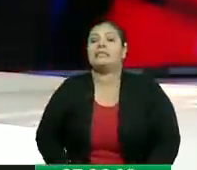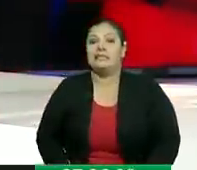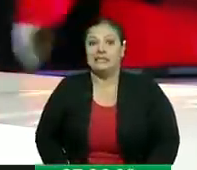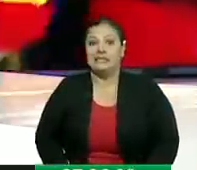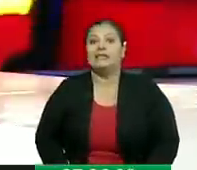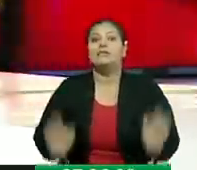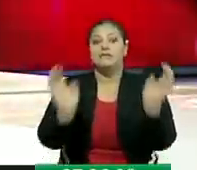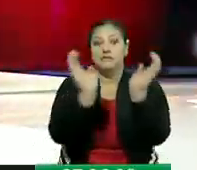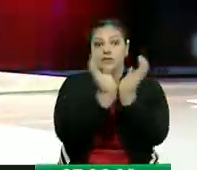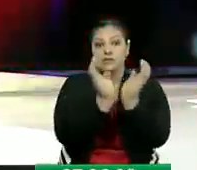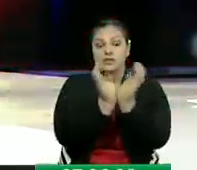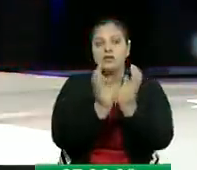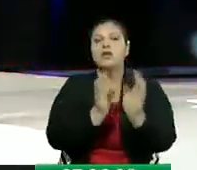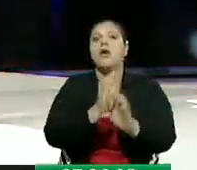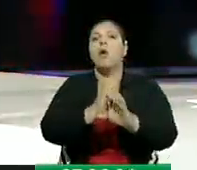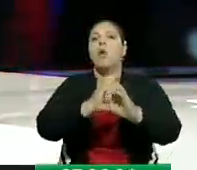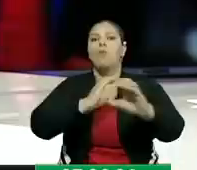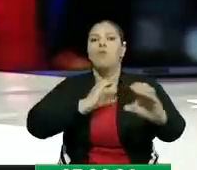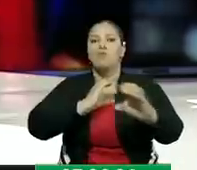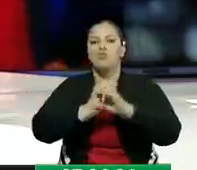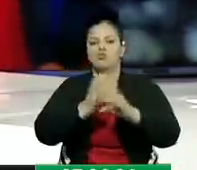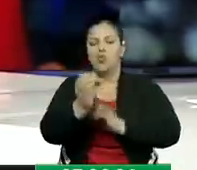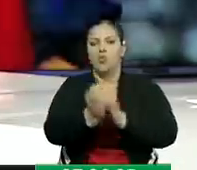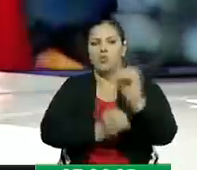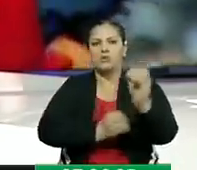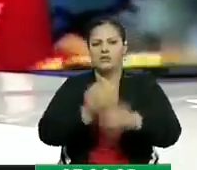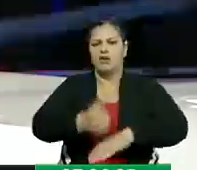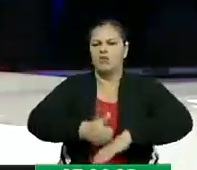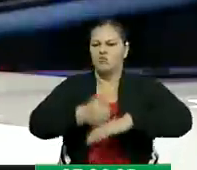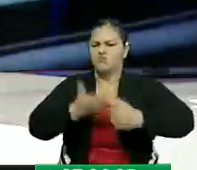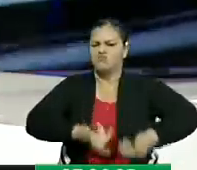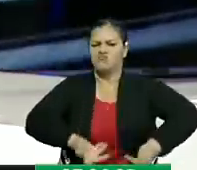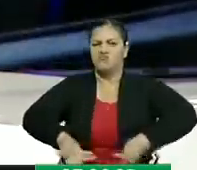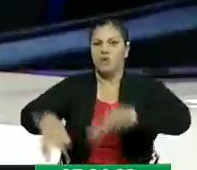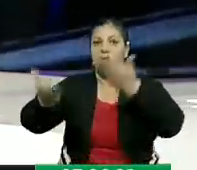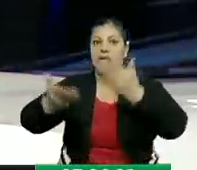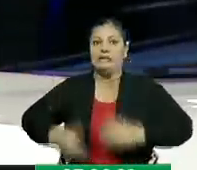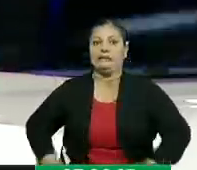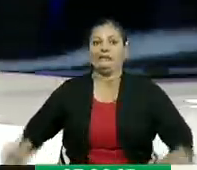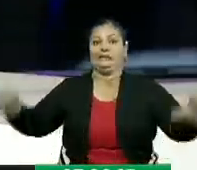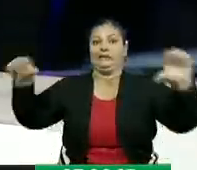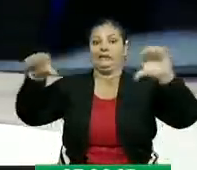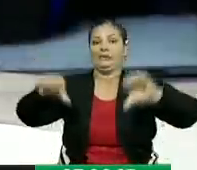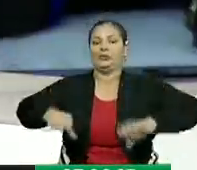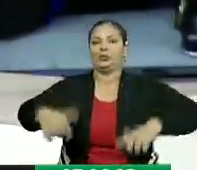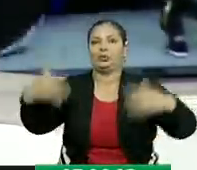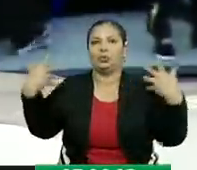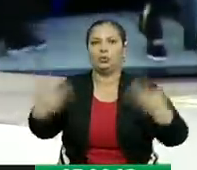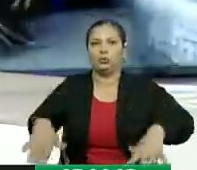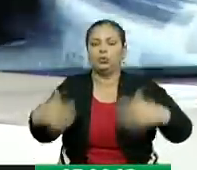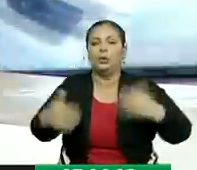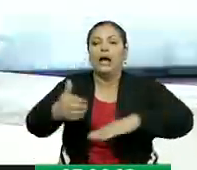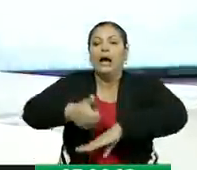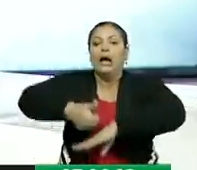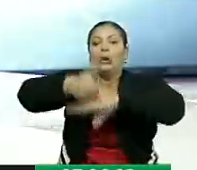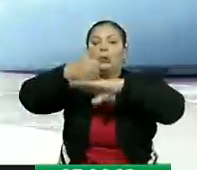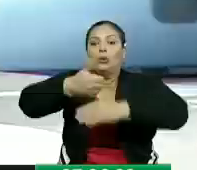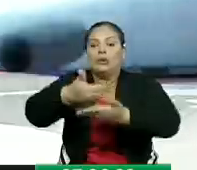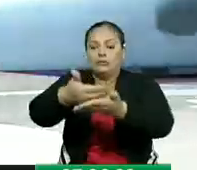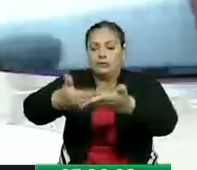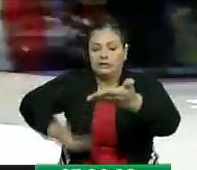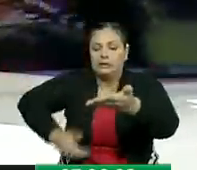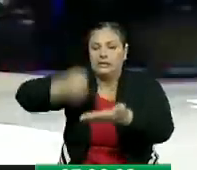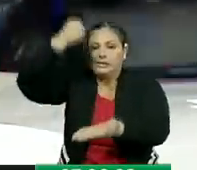al permitir que esta unidad realice el servicio de transporte de los hinchas del Barcelona sin contar con el salvoconducto, que